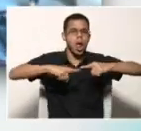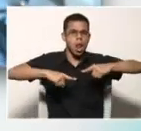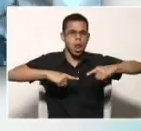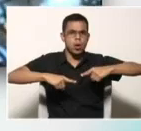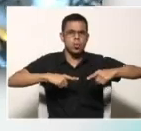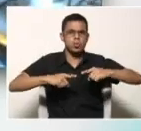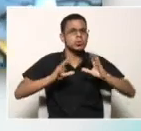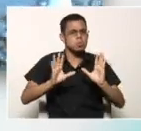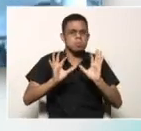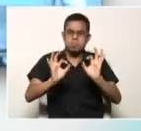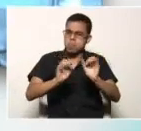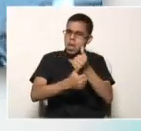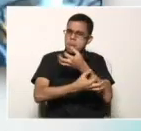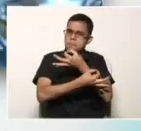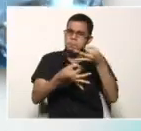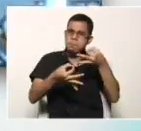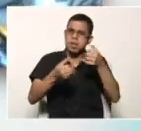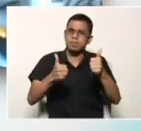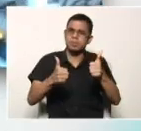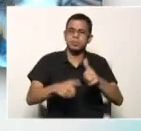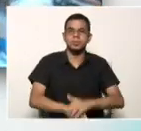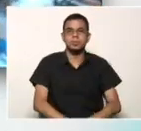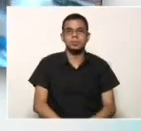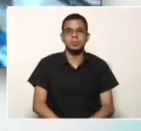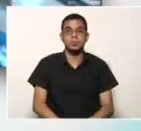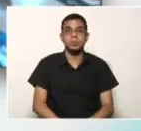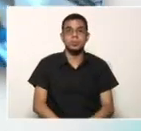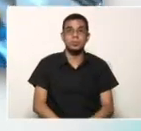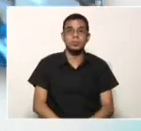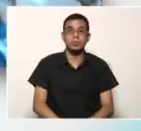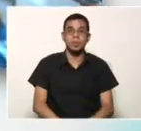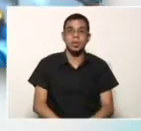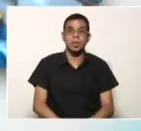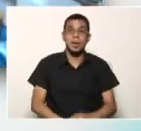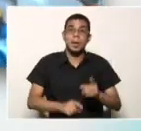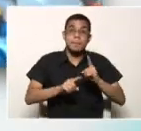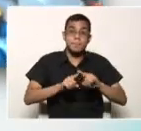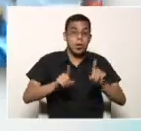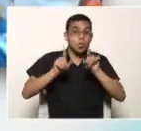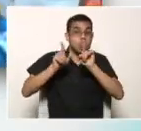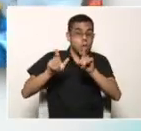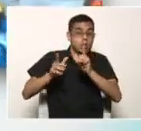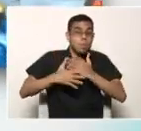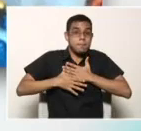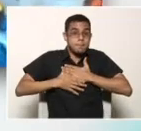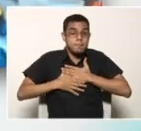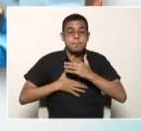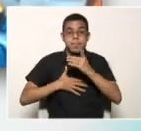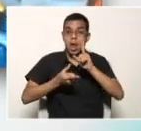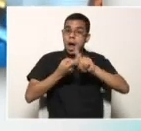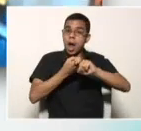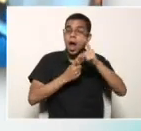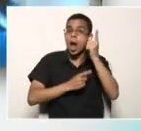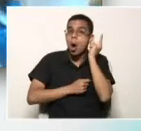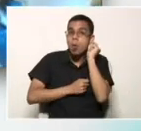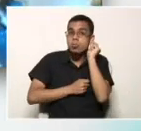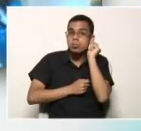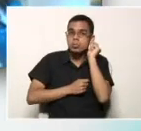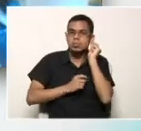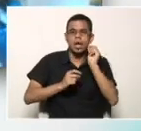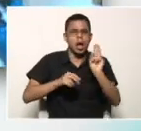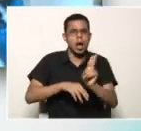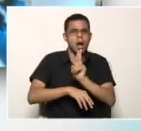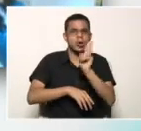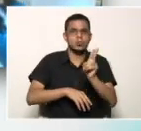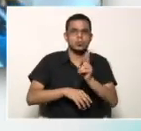de control de temperatura. Pero mi esposa me estaba diciendo que cuando ella la mueve, es que está el problema, es cuando se suscita la